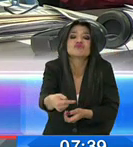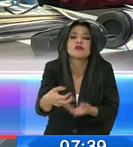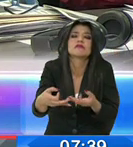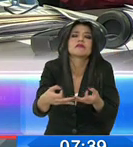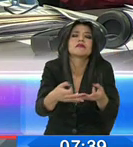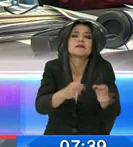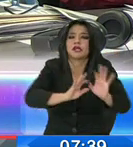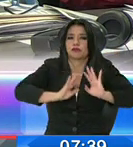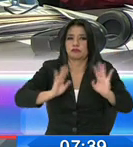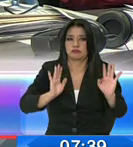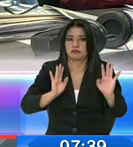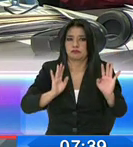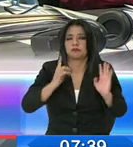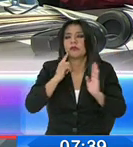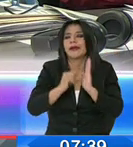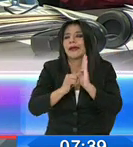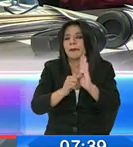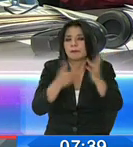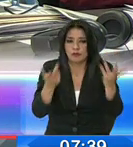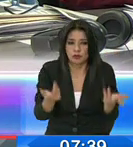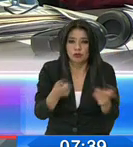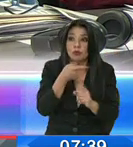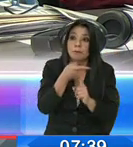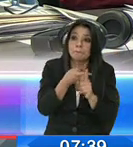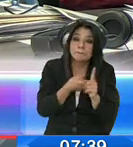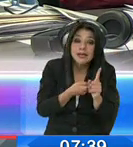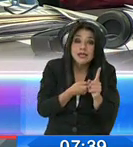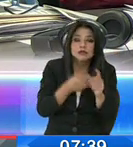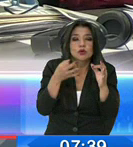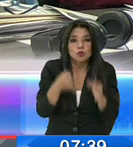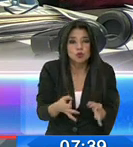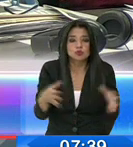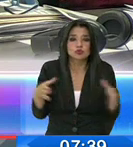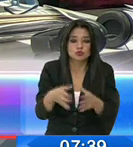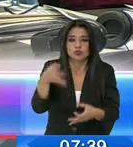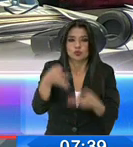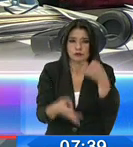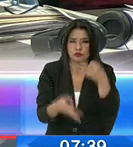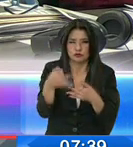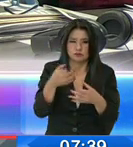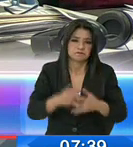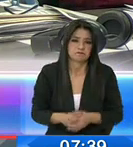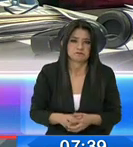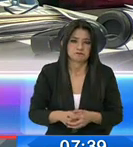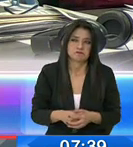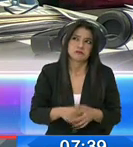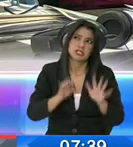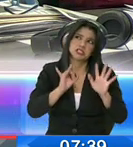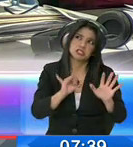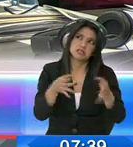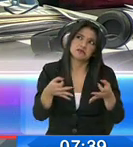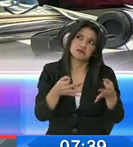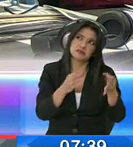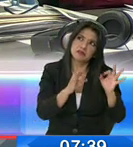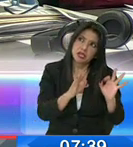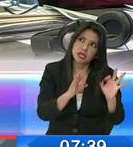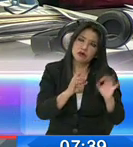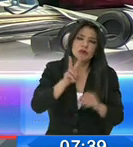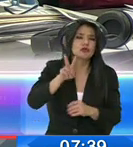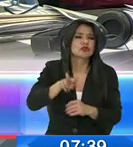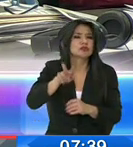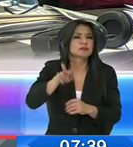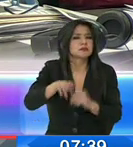incluso pesimista supongamos que en un mes entramos a la audiencia decía 7 de febrero dos meses